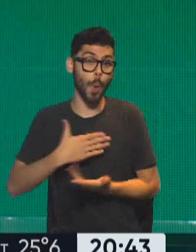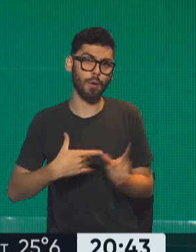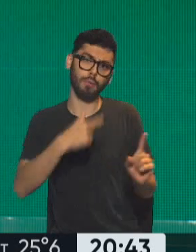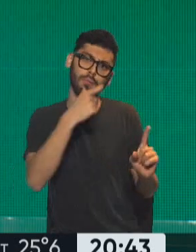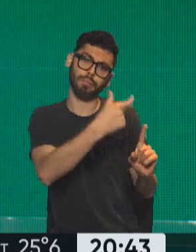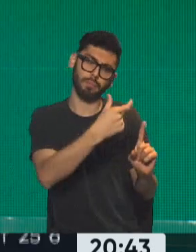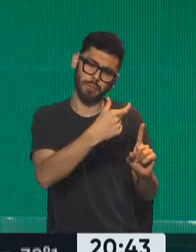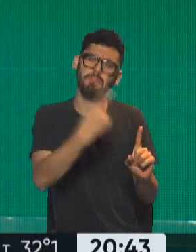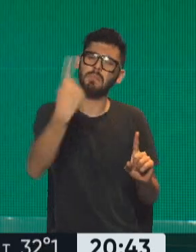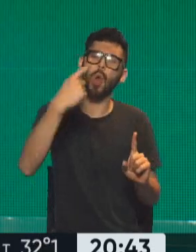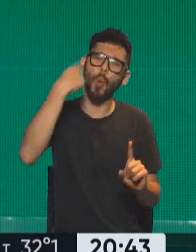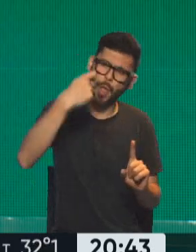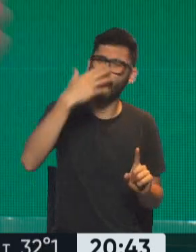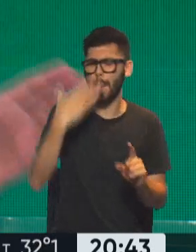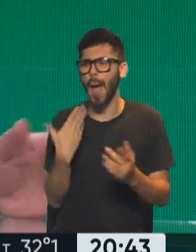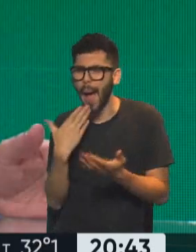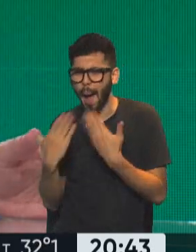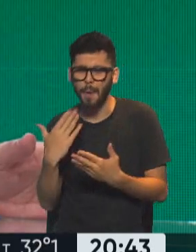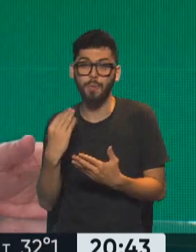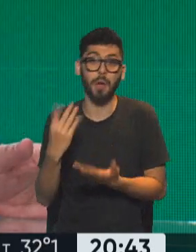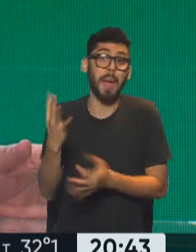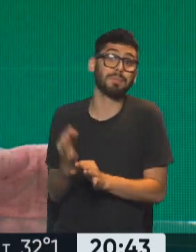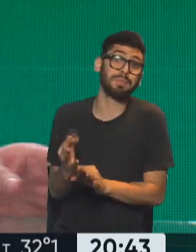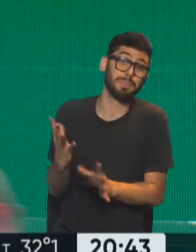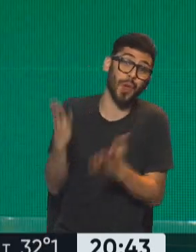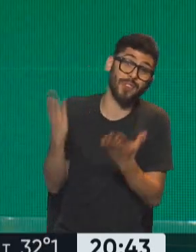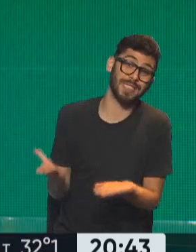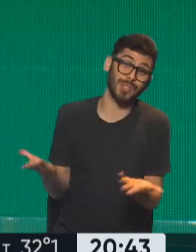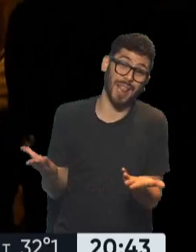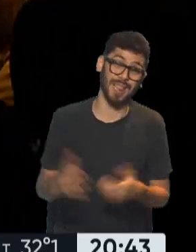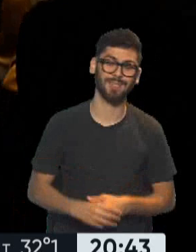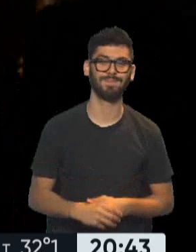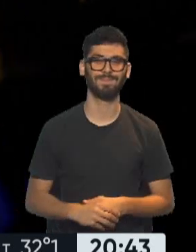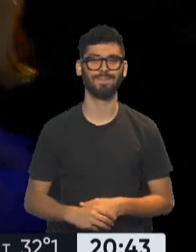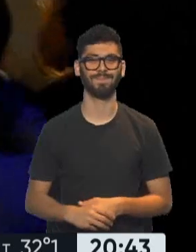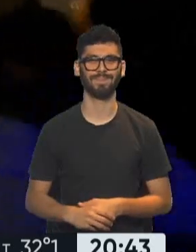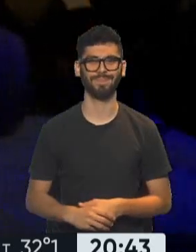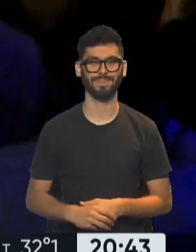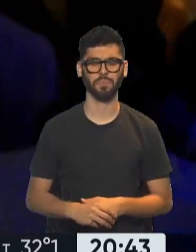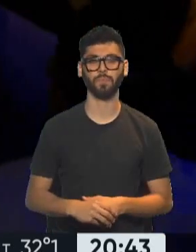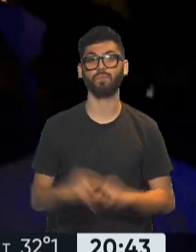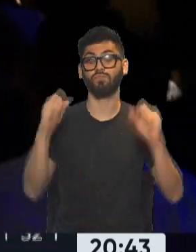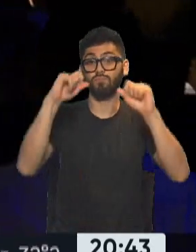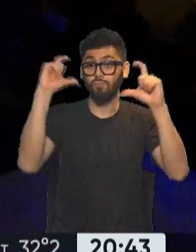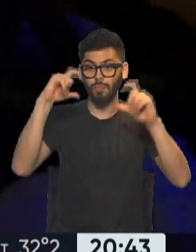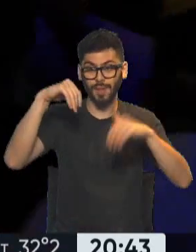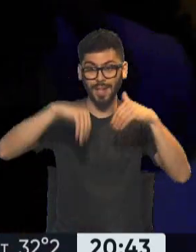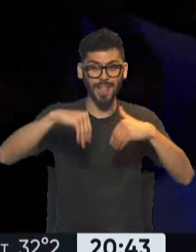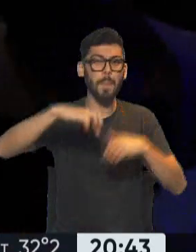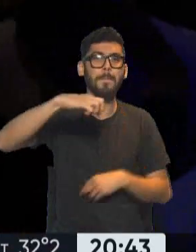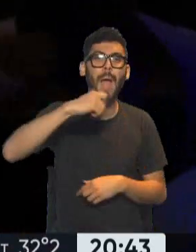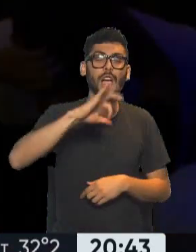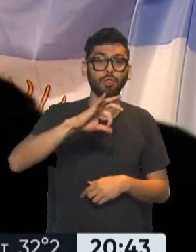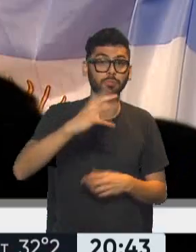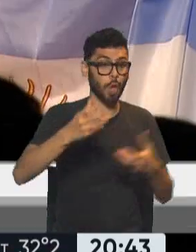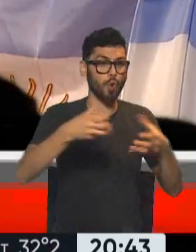primero vemos el informe y después porque aparte tenemos una especialista para eso la gran sorpresa de las elecciones primarias fue